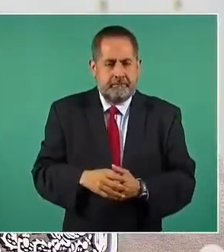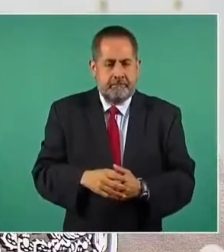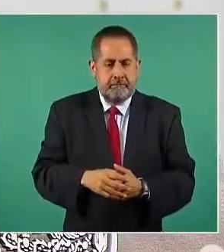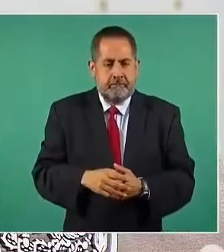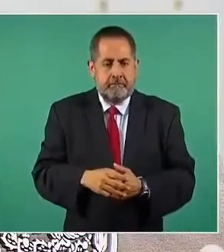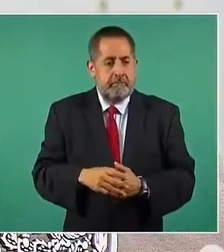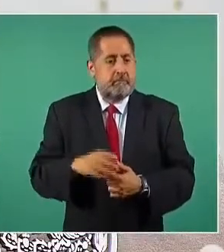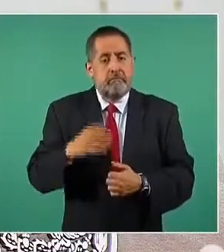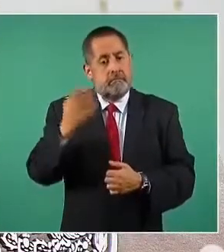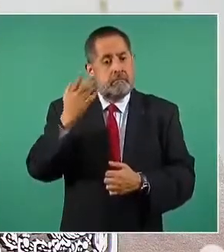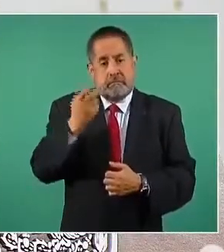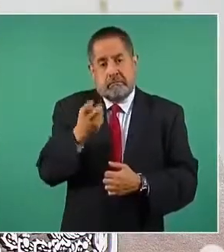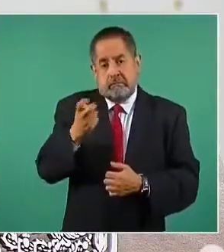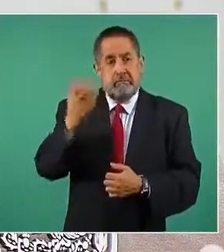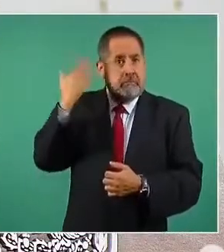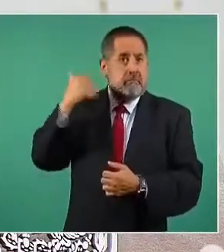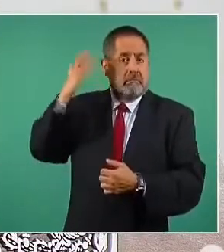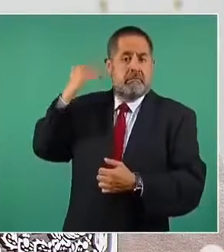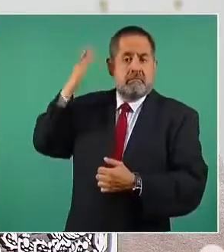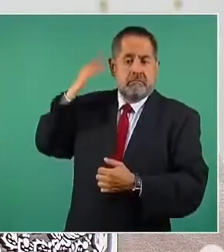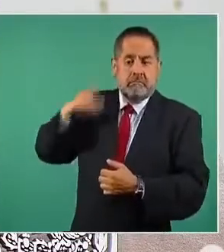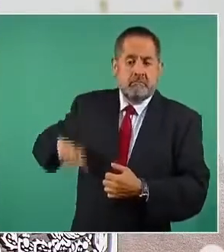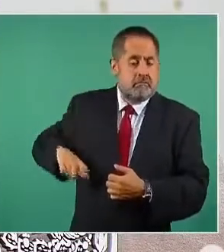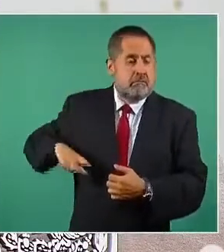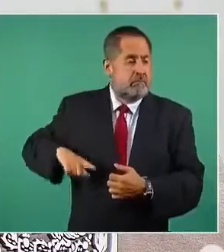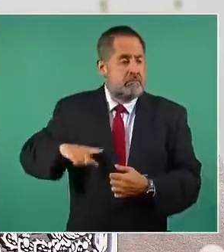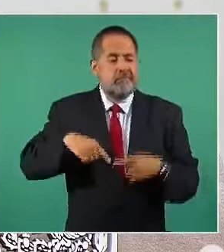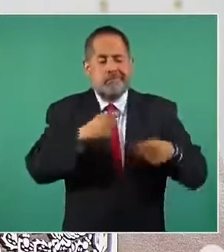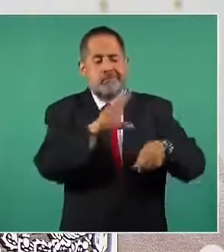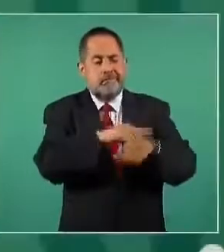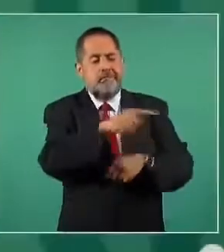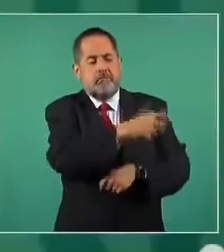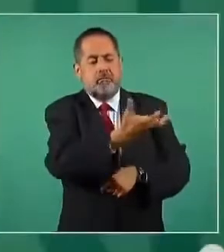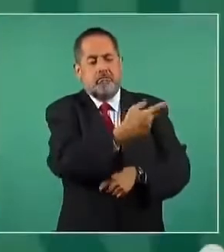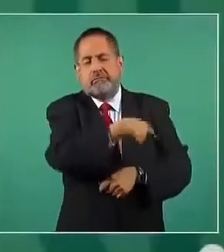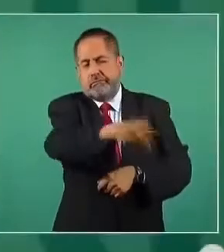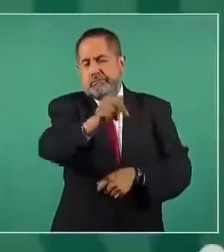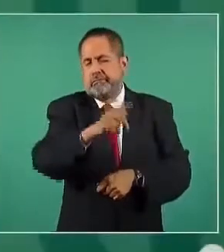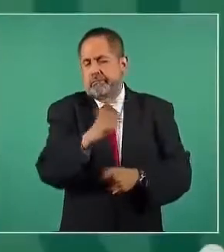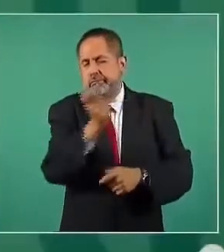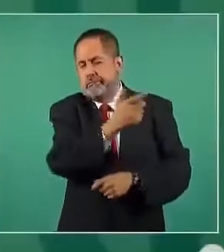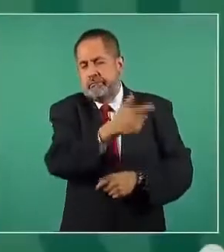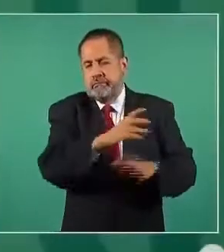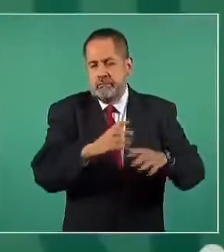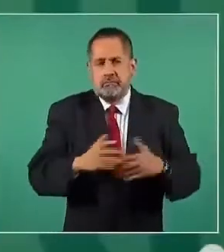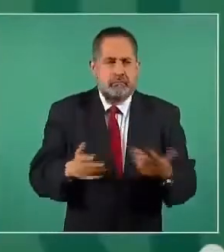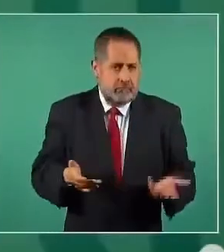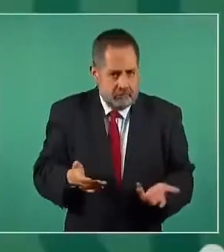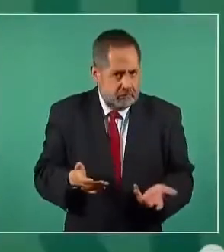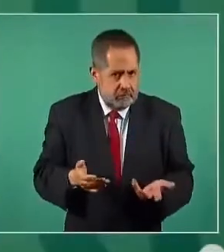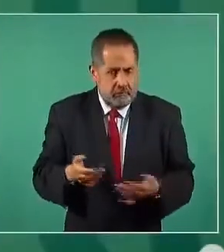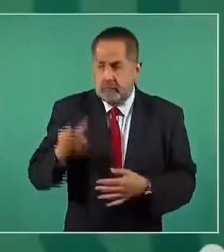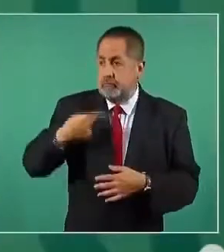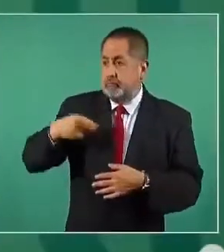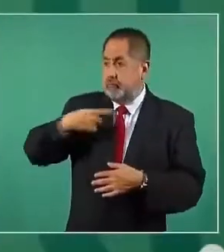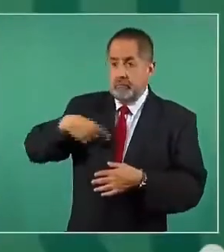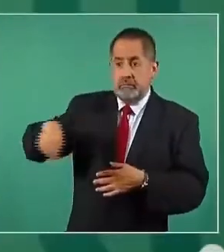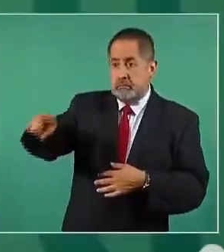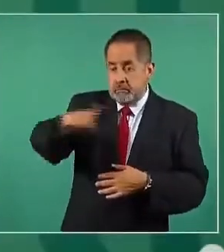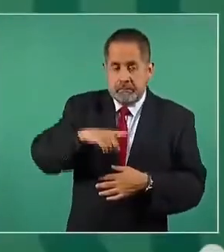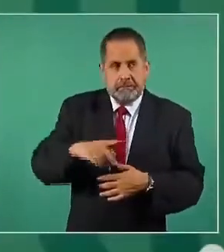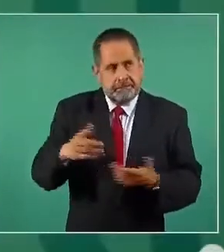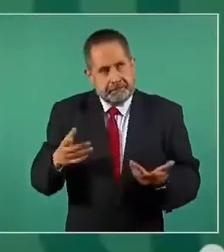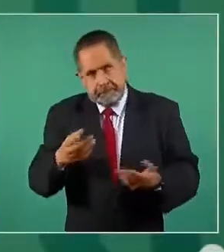porque gobernaban así, entregando concesiones. Entonces, el ciudadano, además de